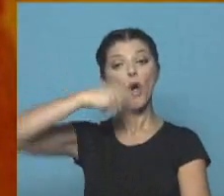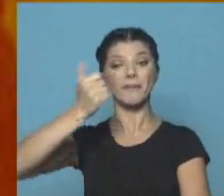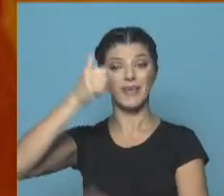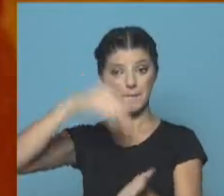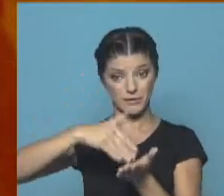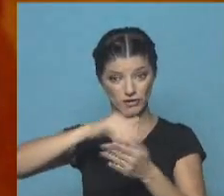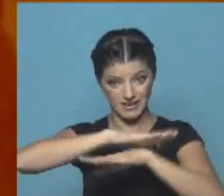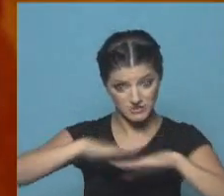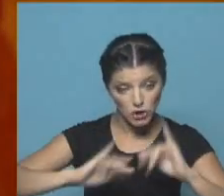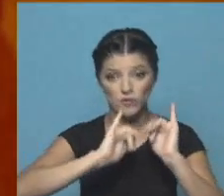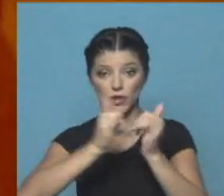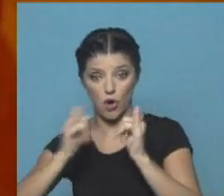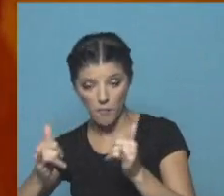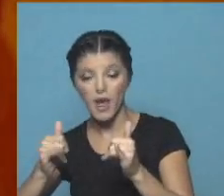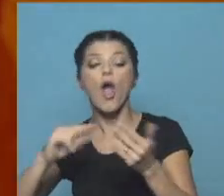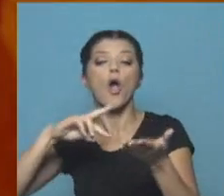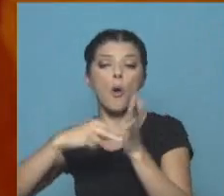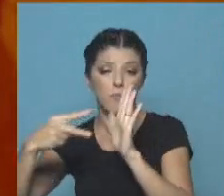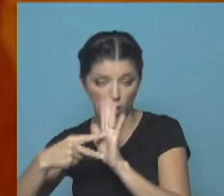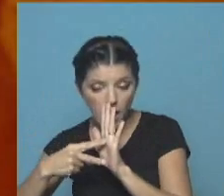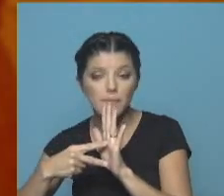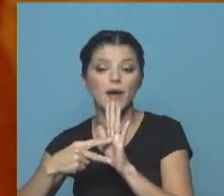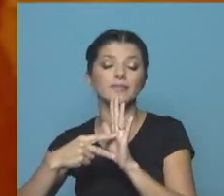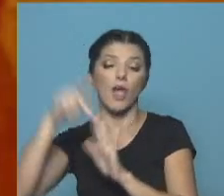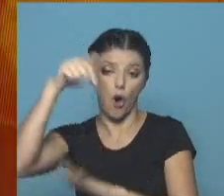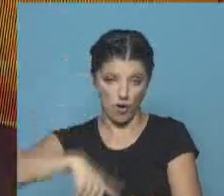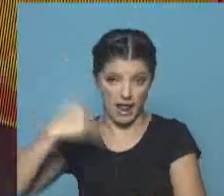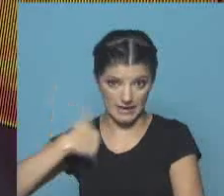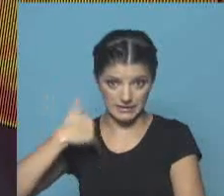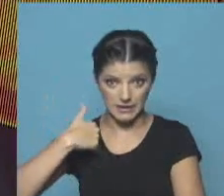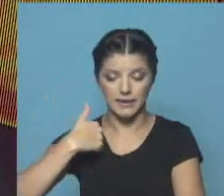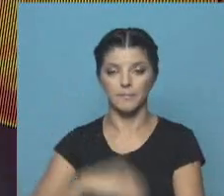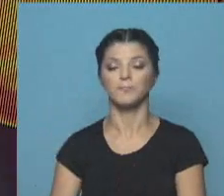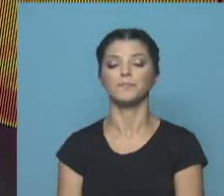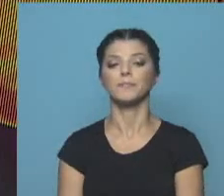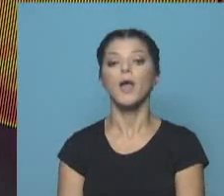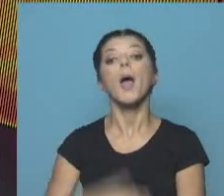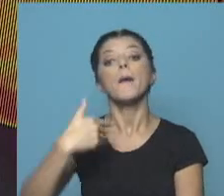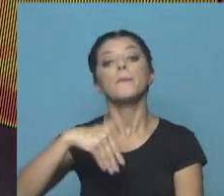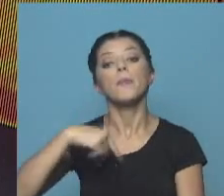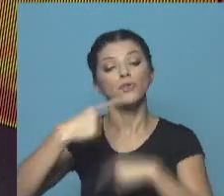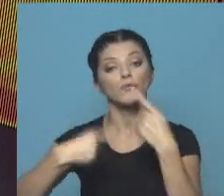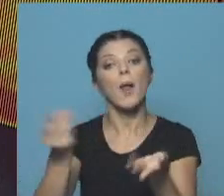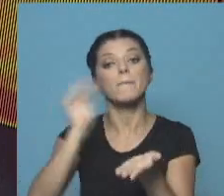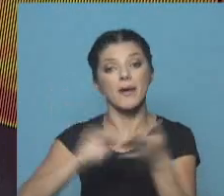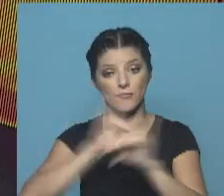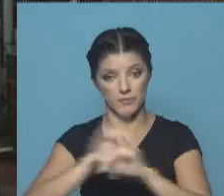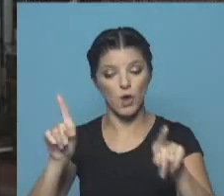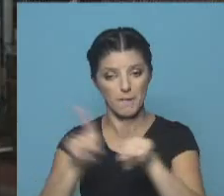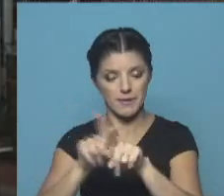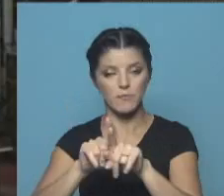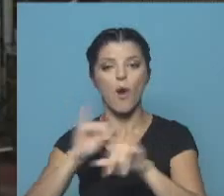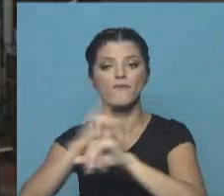con carencias estructurales son los que tiene hoy la República Argentina. Vamos a seguir compartiendo más información que tiene que ver con este informe de la